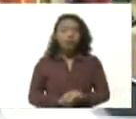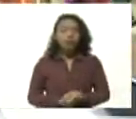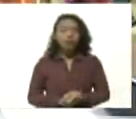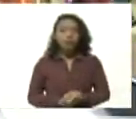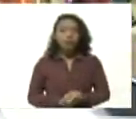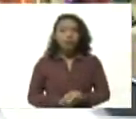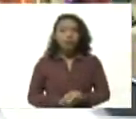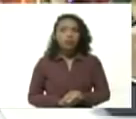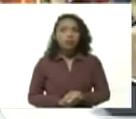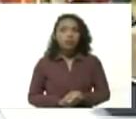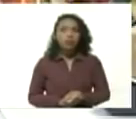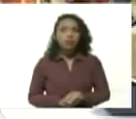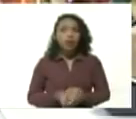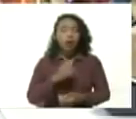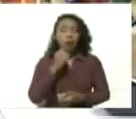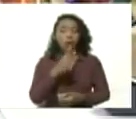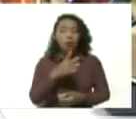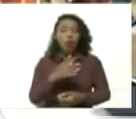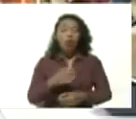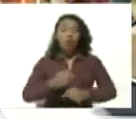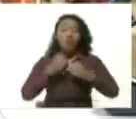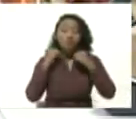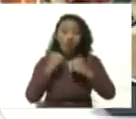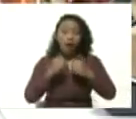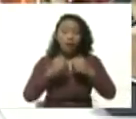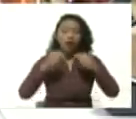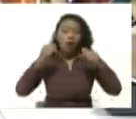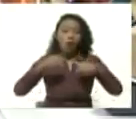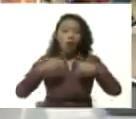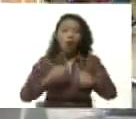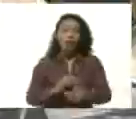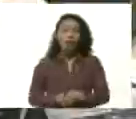cívico-militar-policial. Bueno, le hemos dado duro, ¿vale?